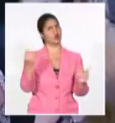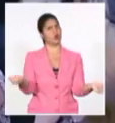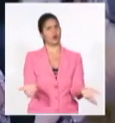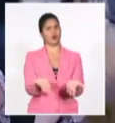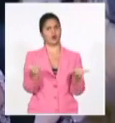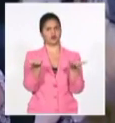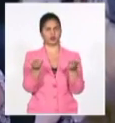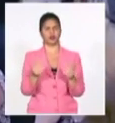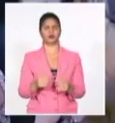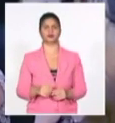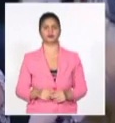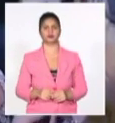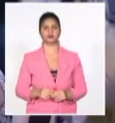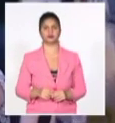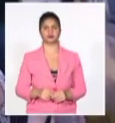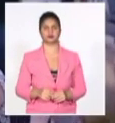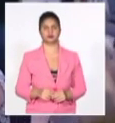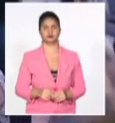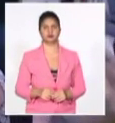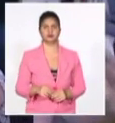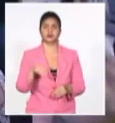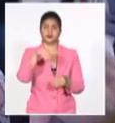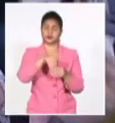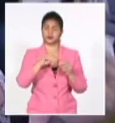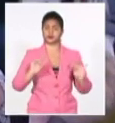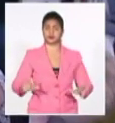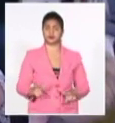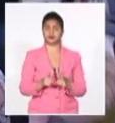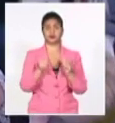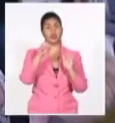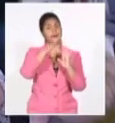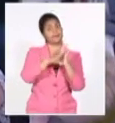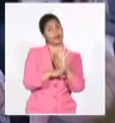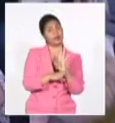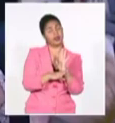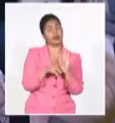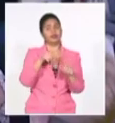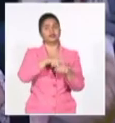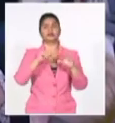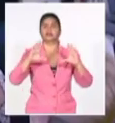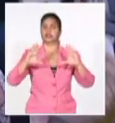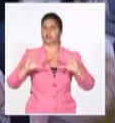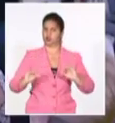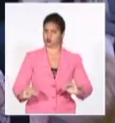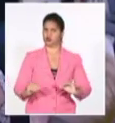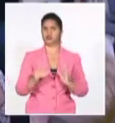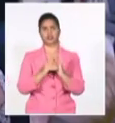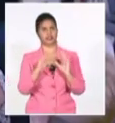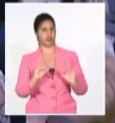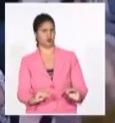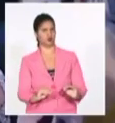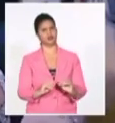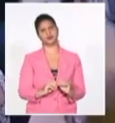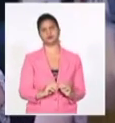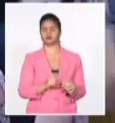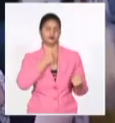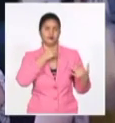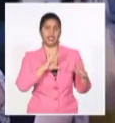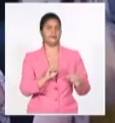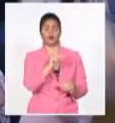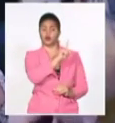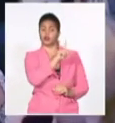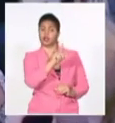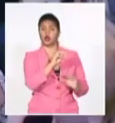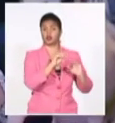absoluto, se está incorporando al cumplimiento de las medidas en los horarios pico, no trabajan, apagan las luces, cumplen todas las medidas como lo